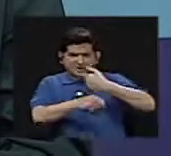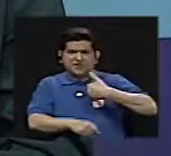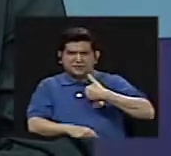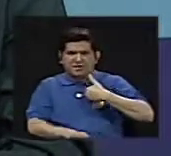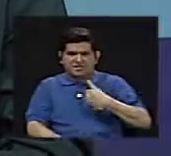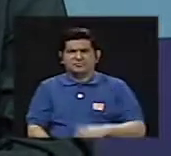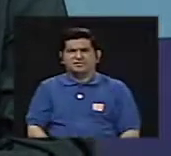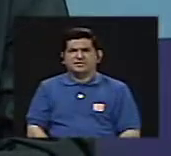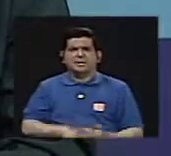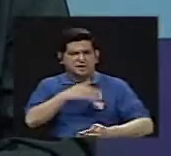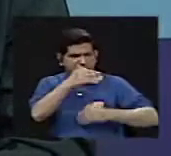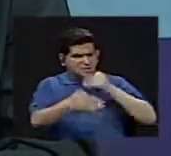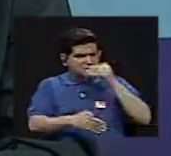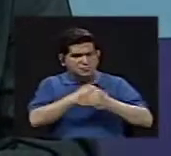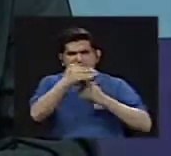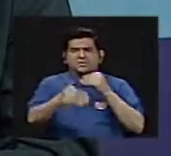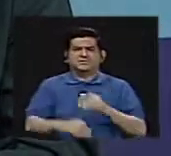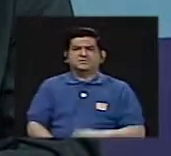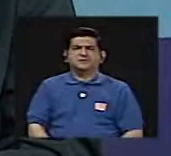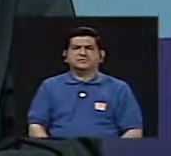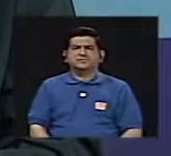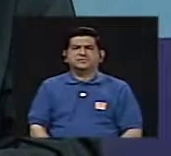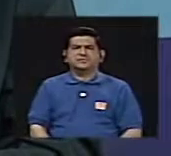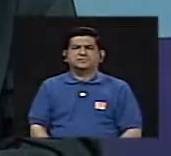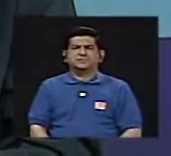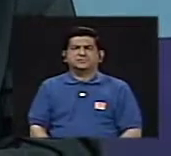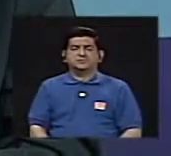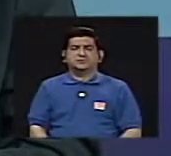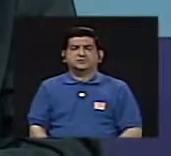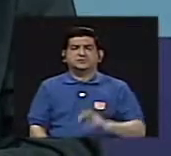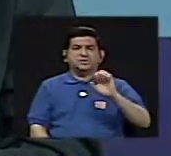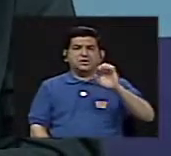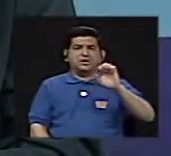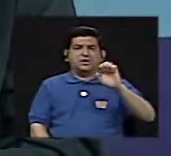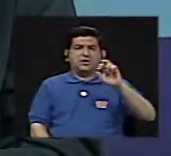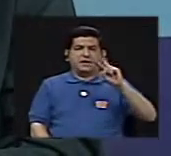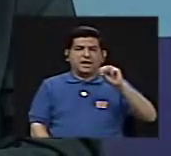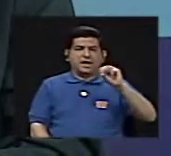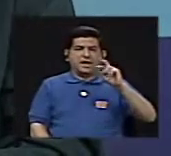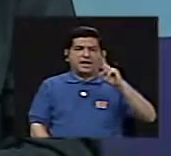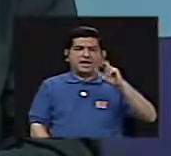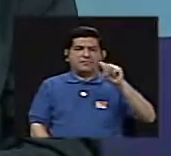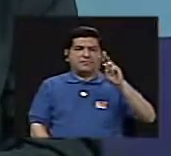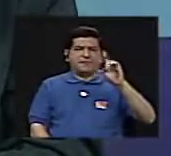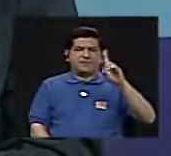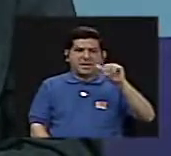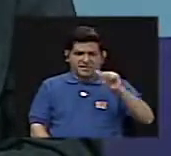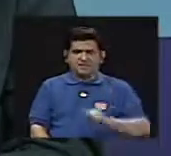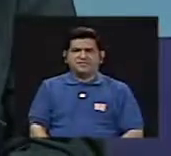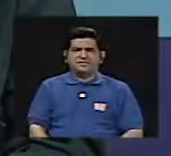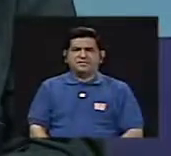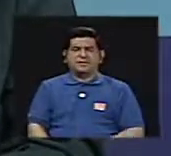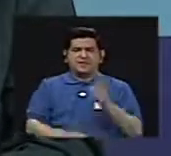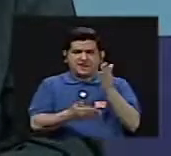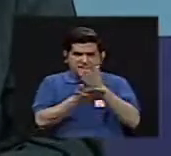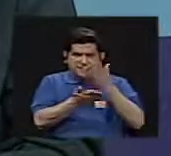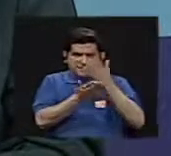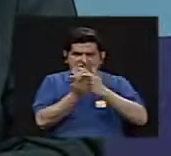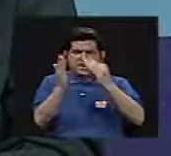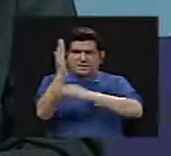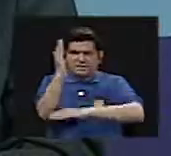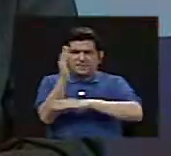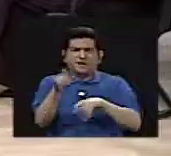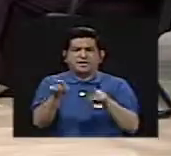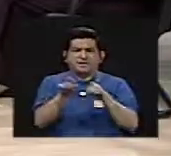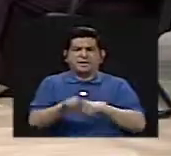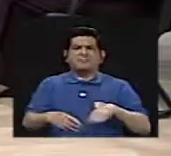decir, la ¿cómo se llama? La enramada. La pica de leña. La pica de leña, claro. Toleada, sí. La tamaleada,